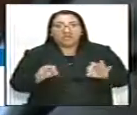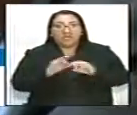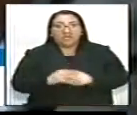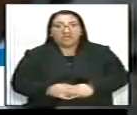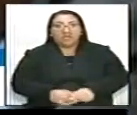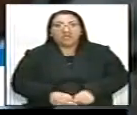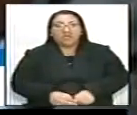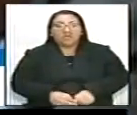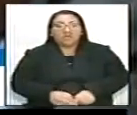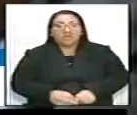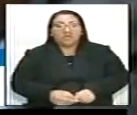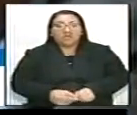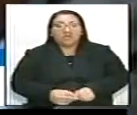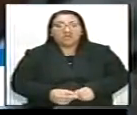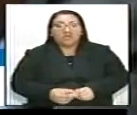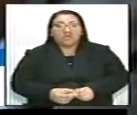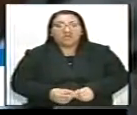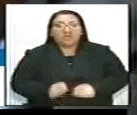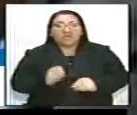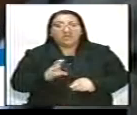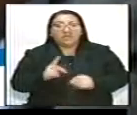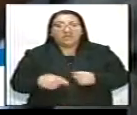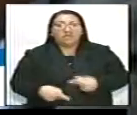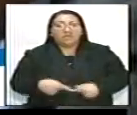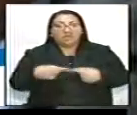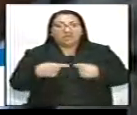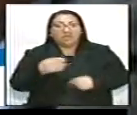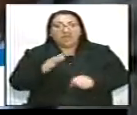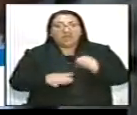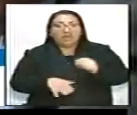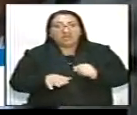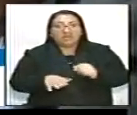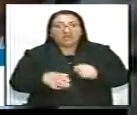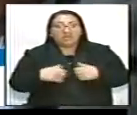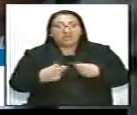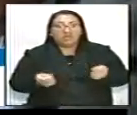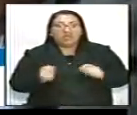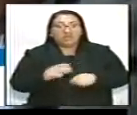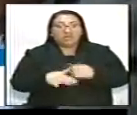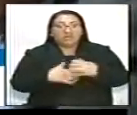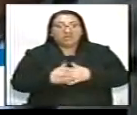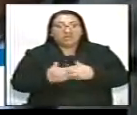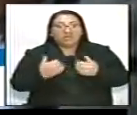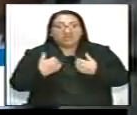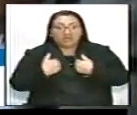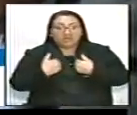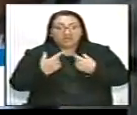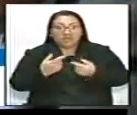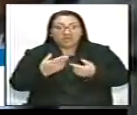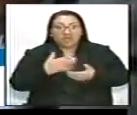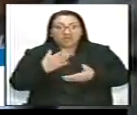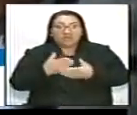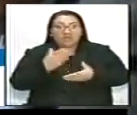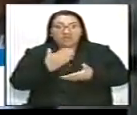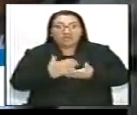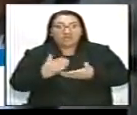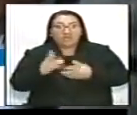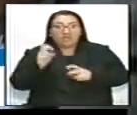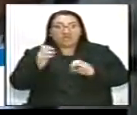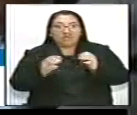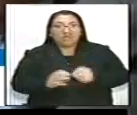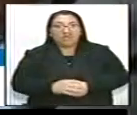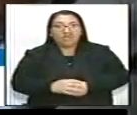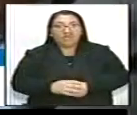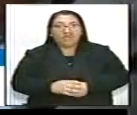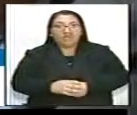tal manera que, dejando ese enfrentamiento que nos paraliza, que nos tiene en desaceleración económica y que